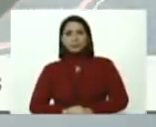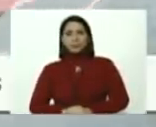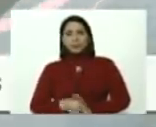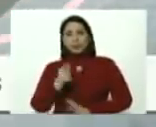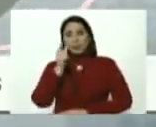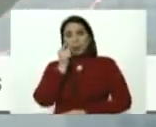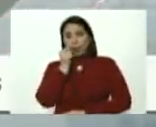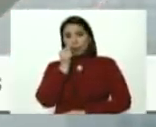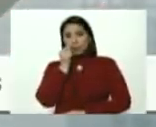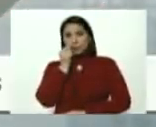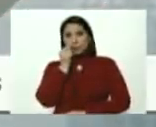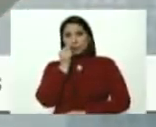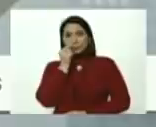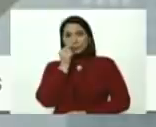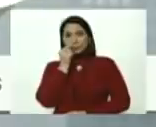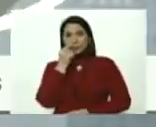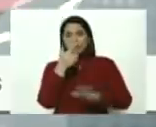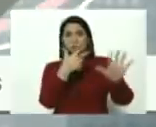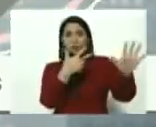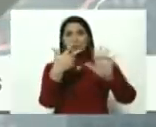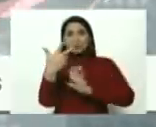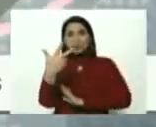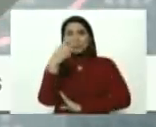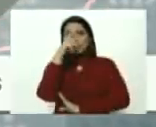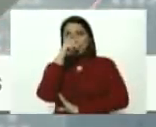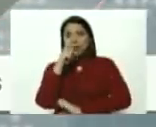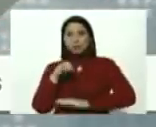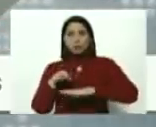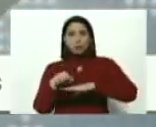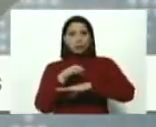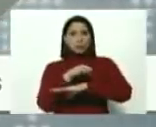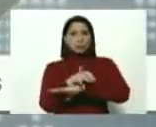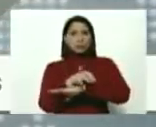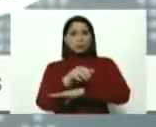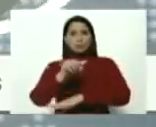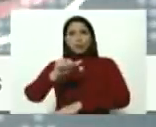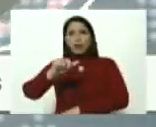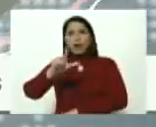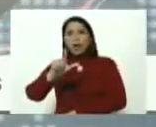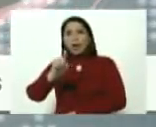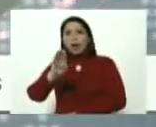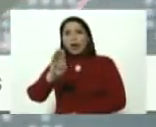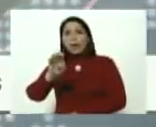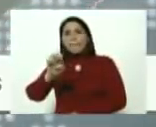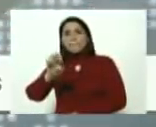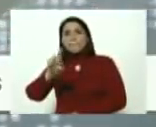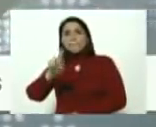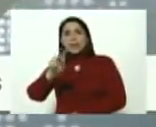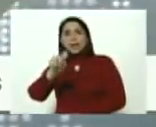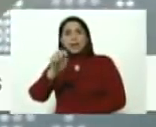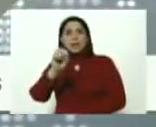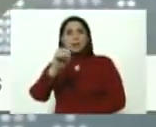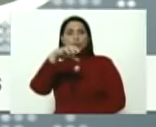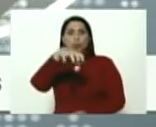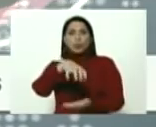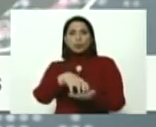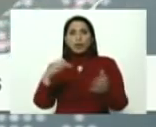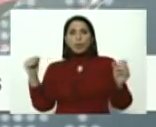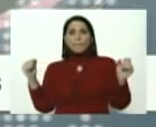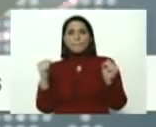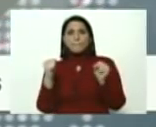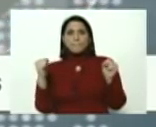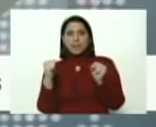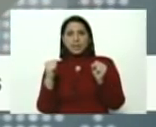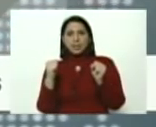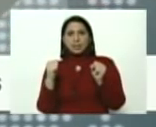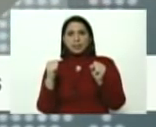señor de 83 años de edad del municipio Alberto Adriani del estado Mérida, del eje